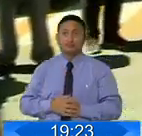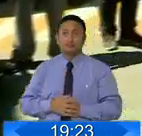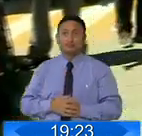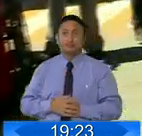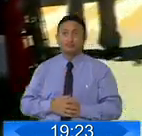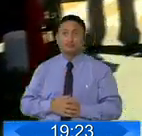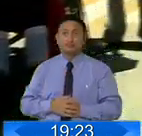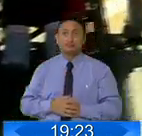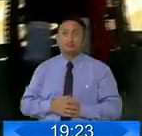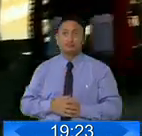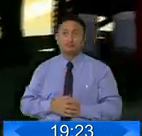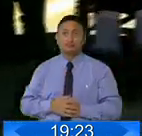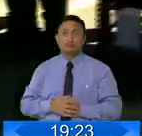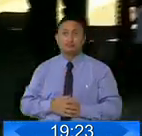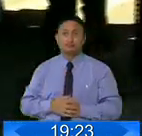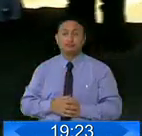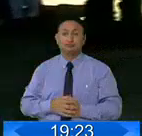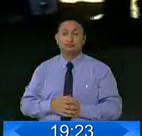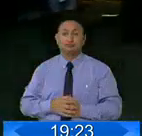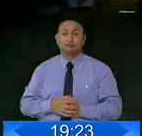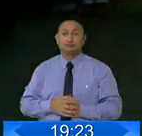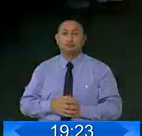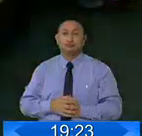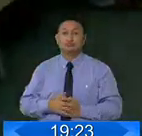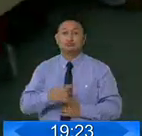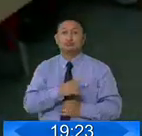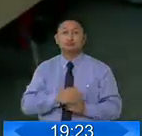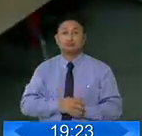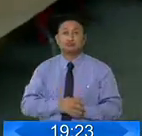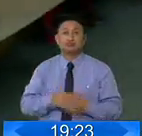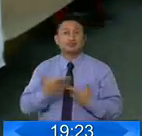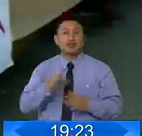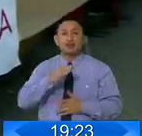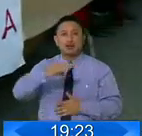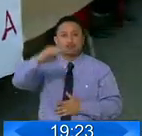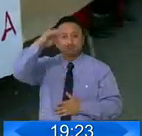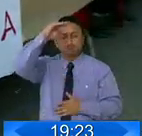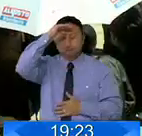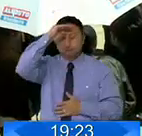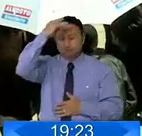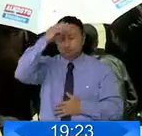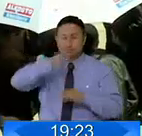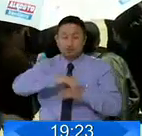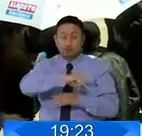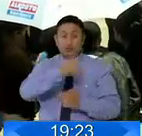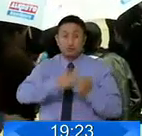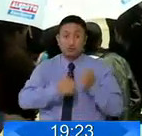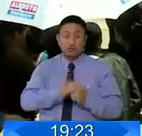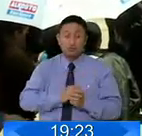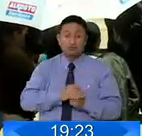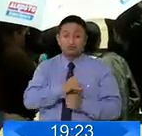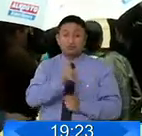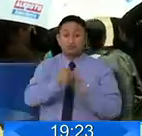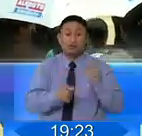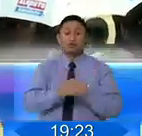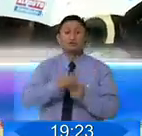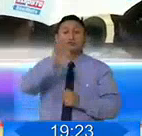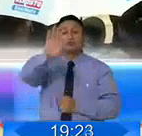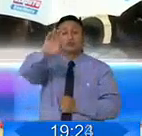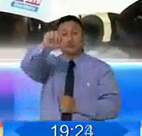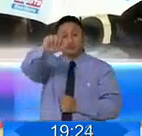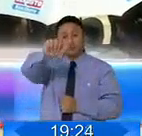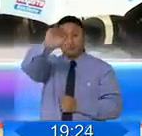hambre! ¡Queremos solución! Cansados de la incertidumbre respecto a su situación laboral, los trabajadores de la